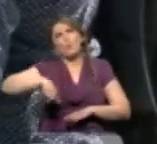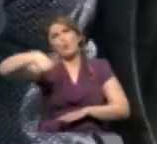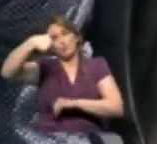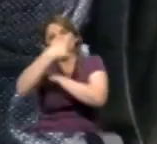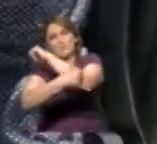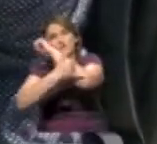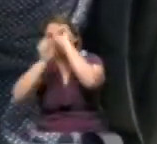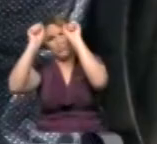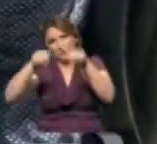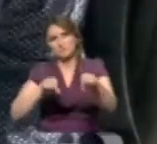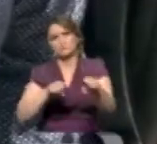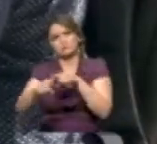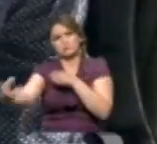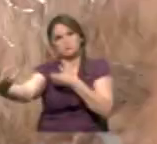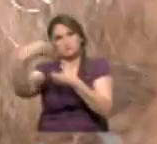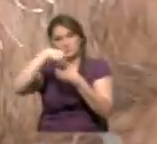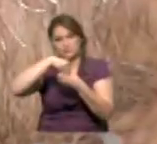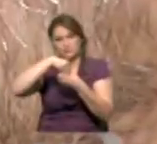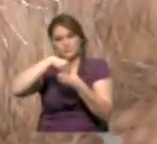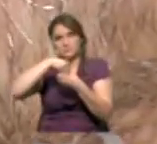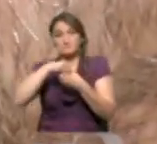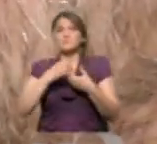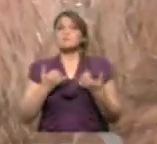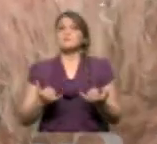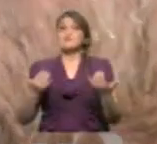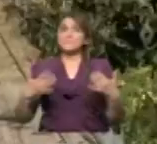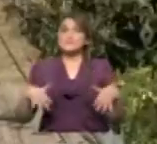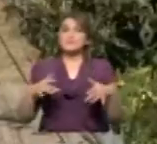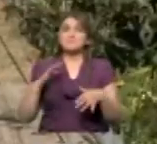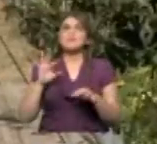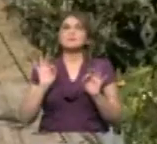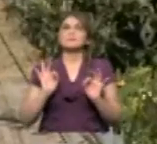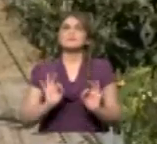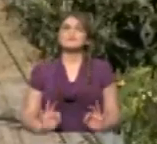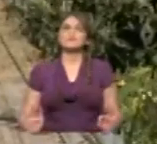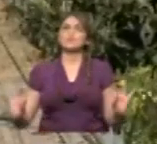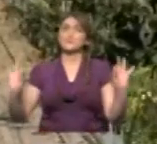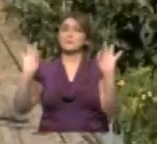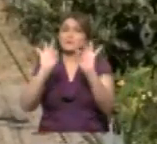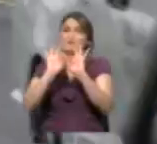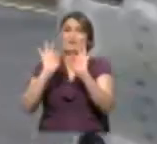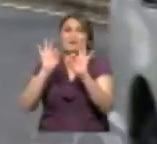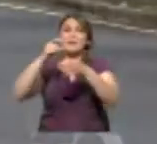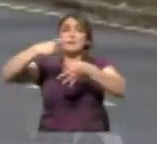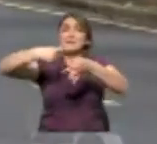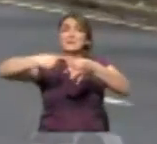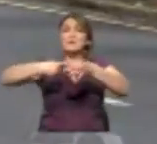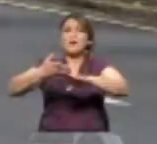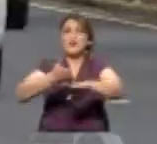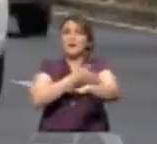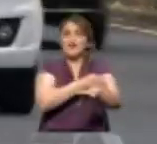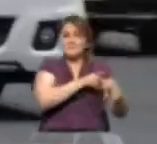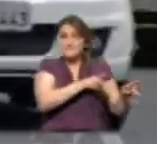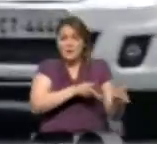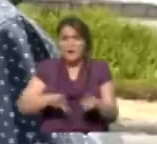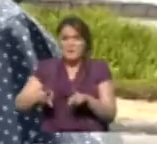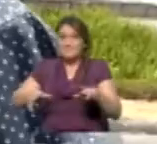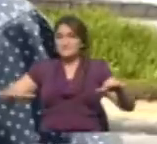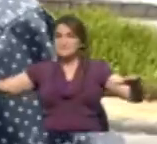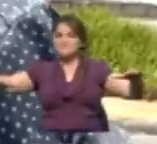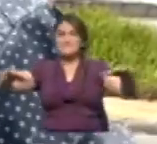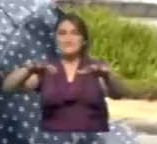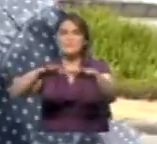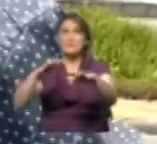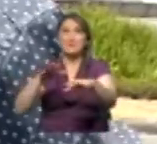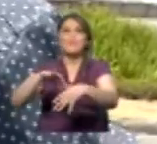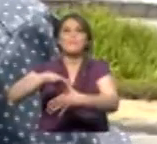la academia consideran que este proyecto es un ejercicio necesario y una deuda histórica con la planificación y proyección de la ciudad. Este tipo